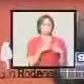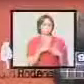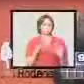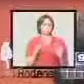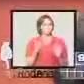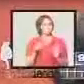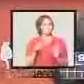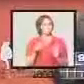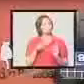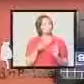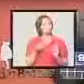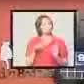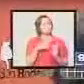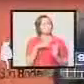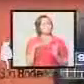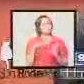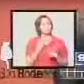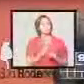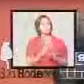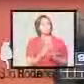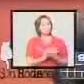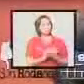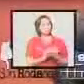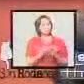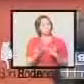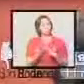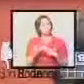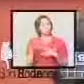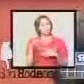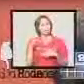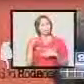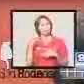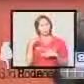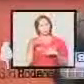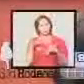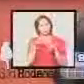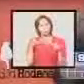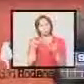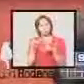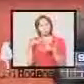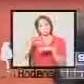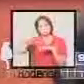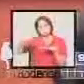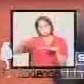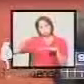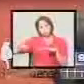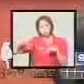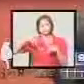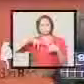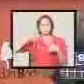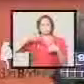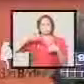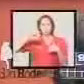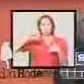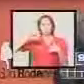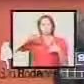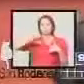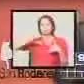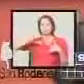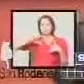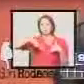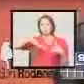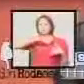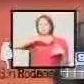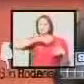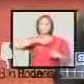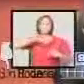hemos estado haciendo es financiando lotes en zonas costeras, ¿verdad?, o lotes de recreo, es lo que no hemos estado